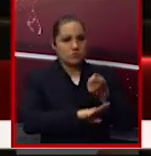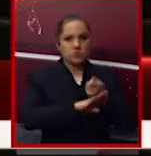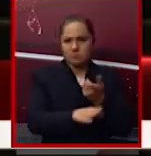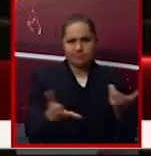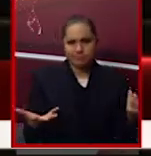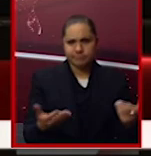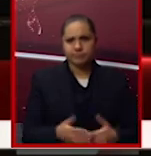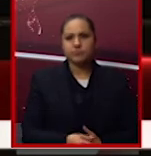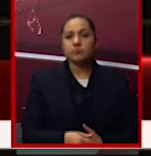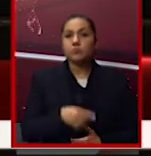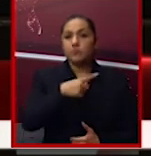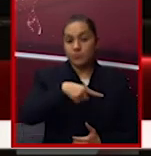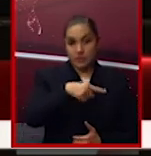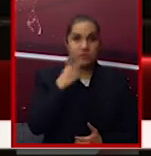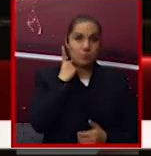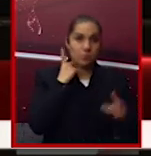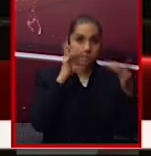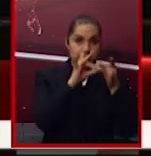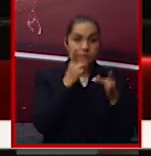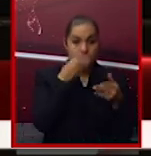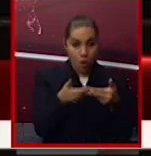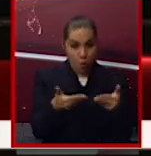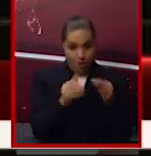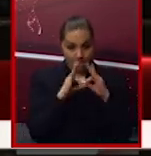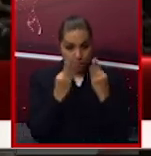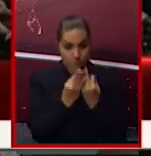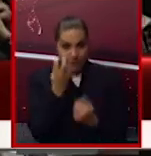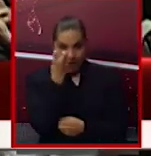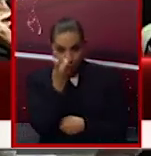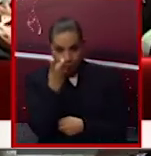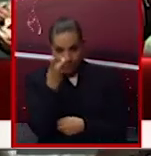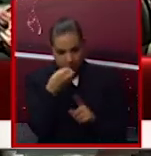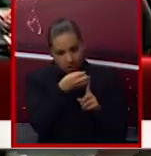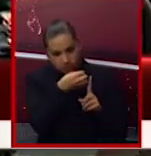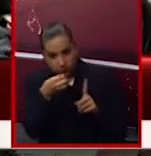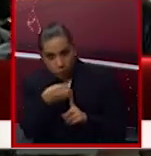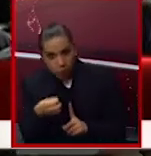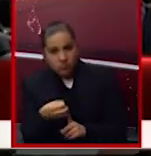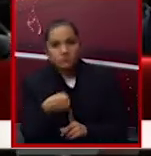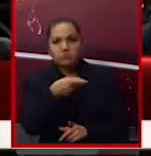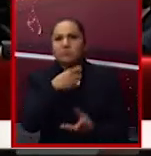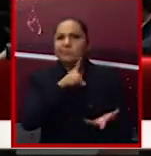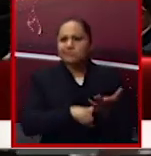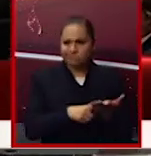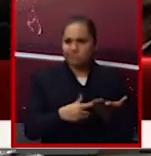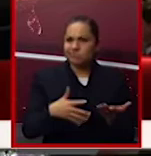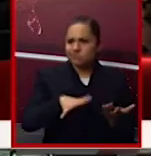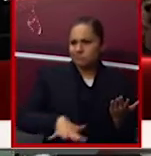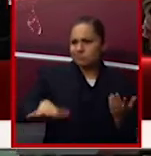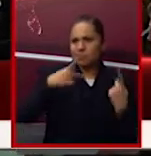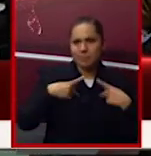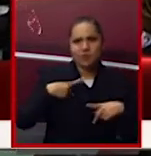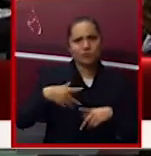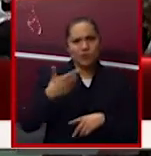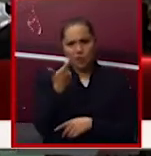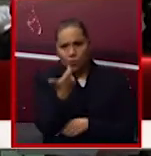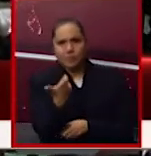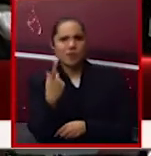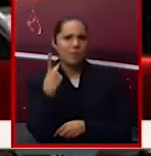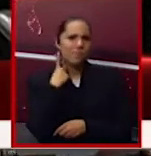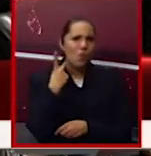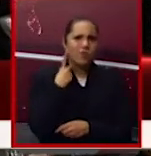aseveró que el actual modelo económico ha sumergido al país en una profunda crisis social, económica y política sin precedentes en la historia de